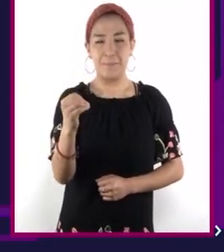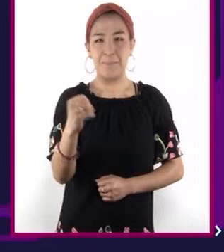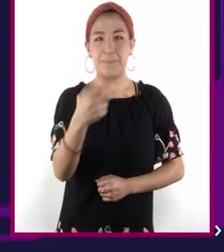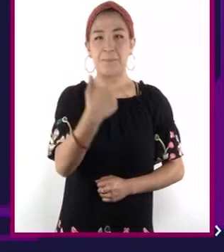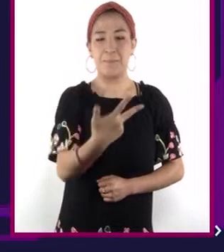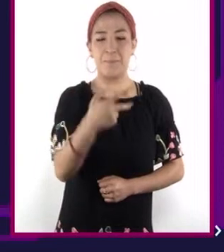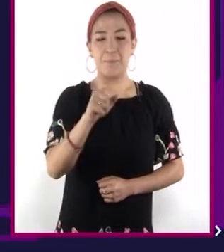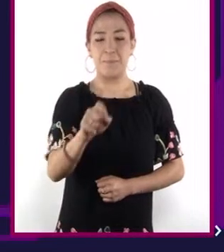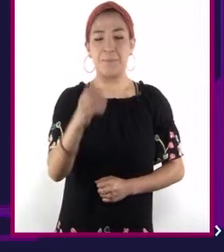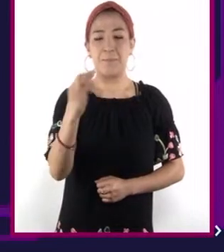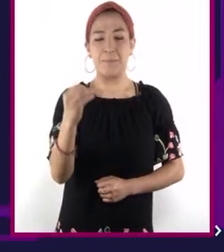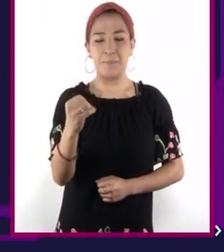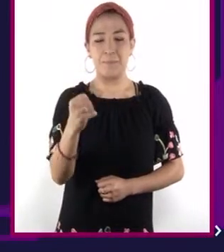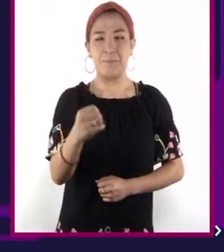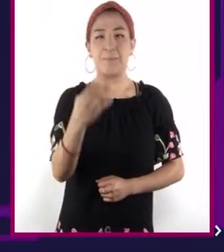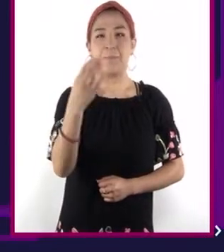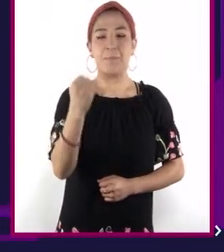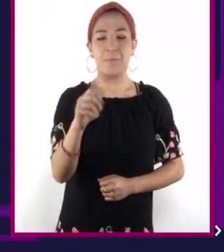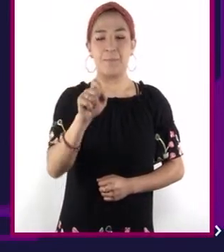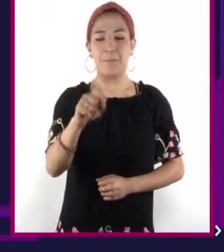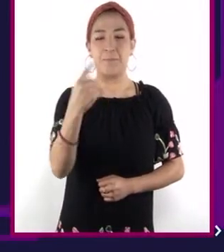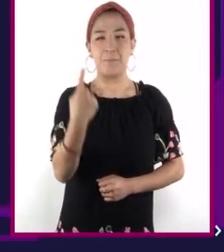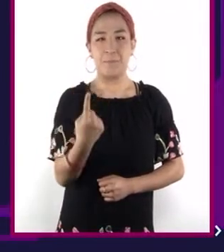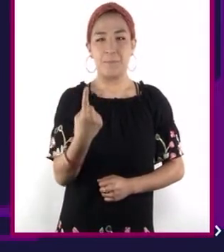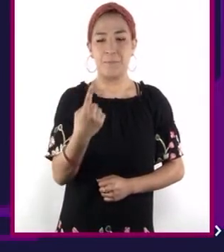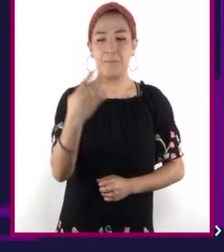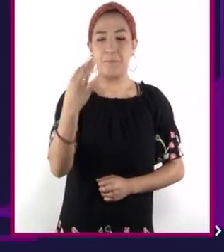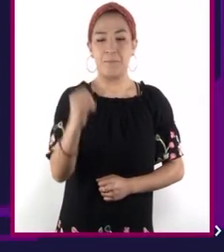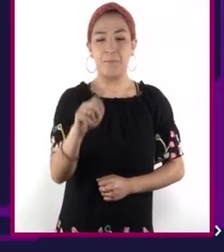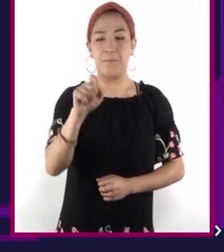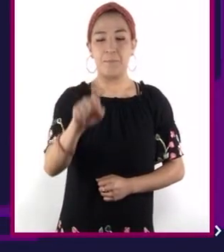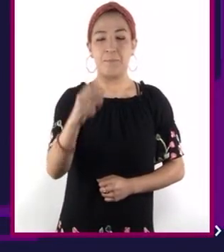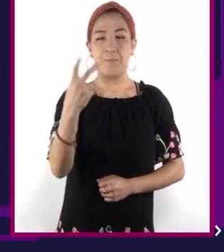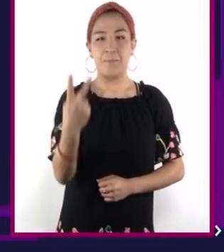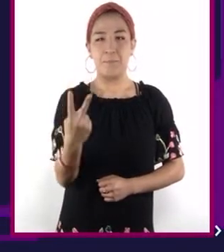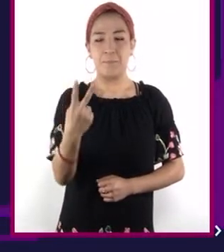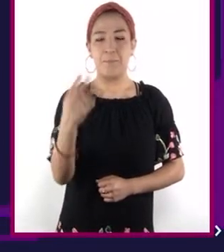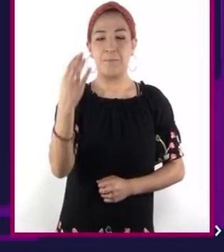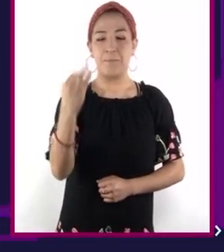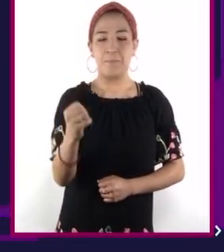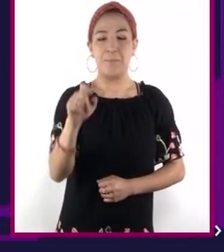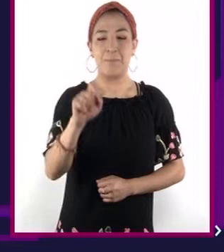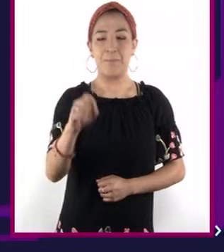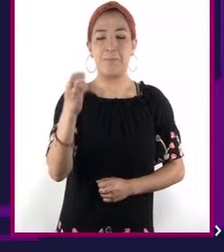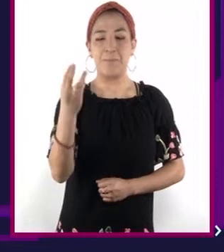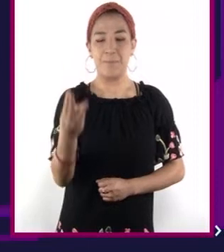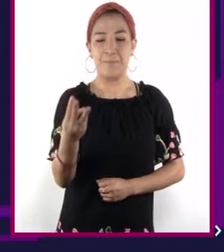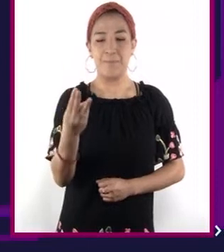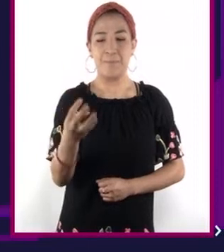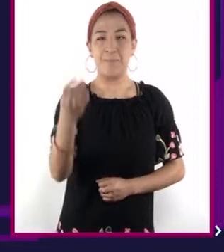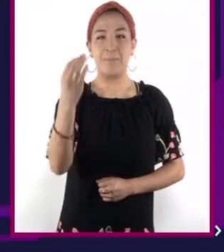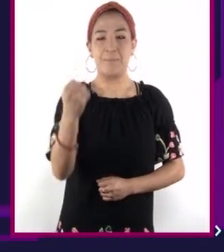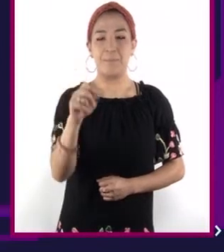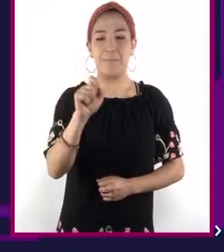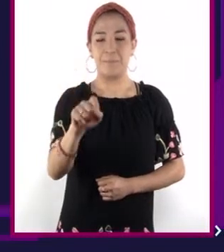8.9, 8.9, 9.1, 9.2,